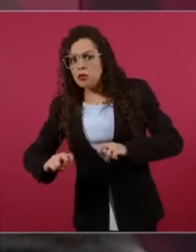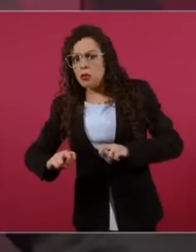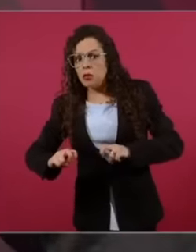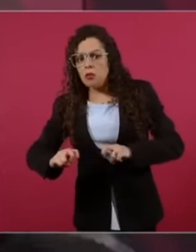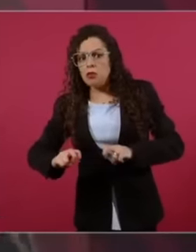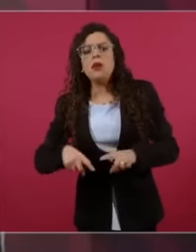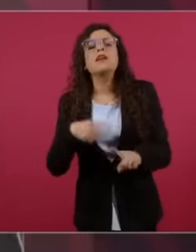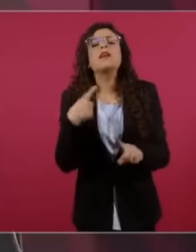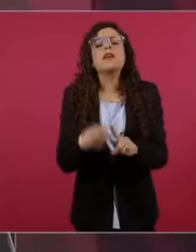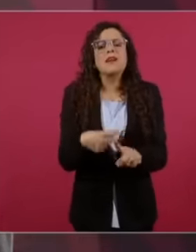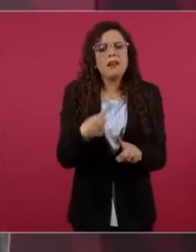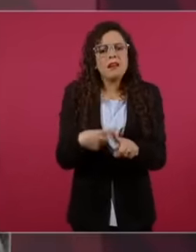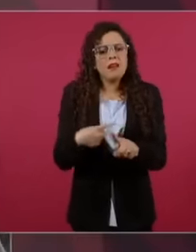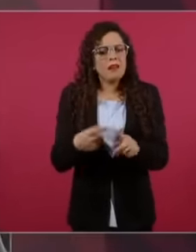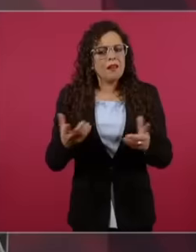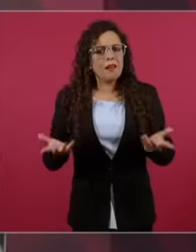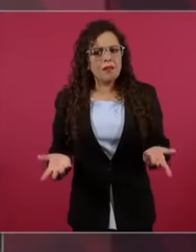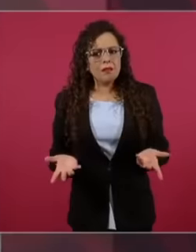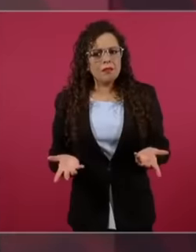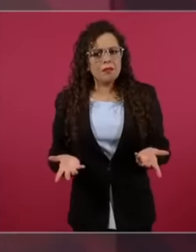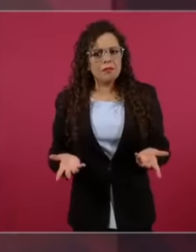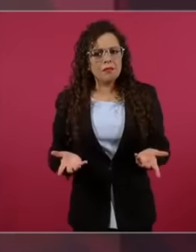¿No?